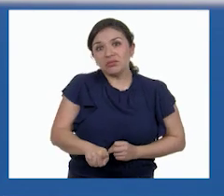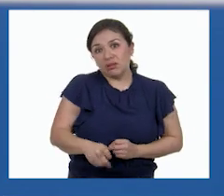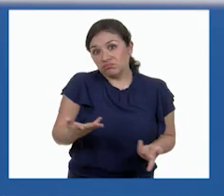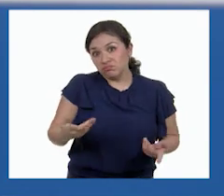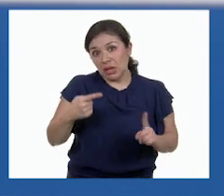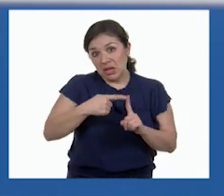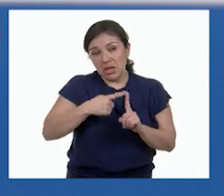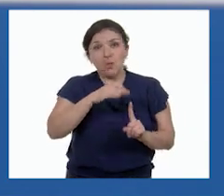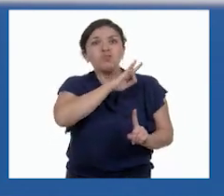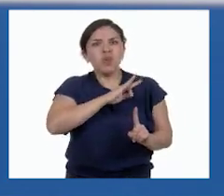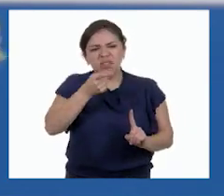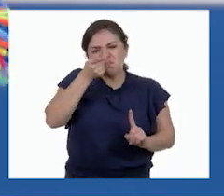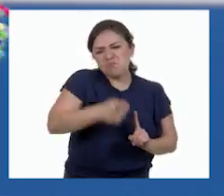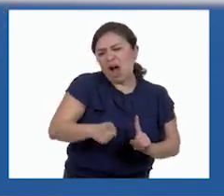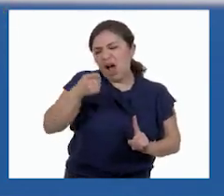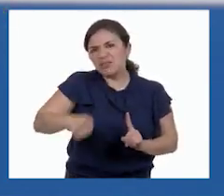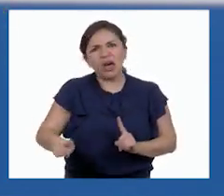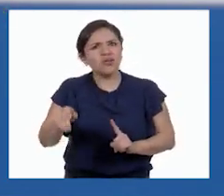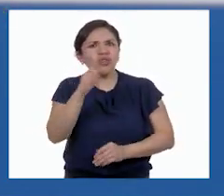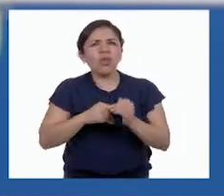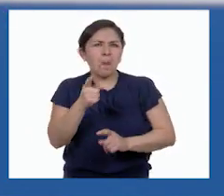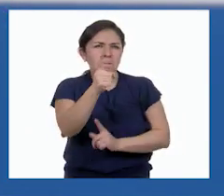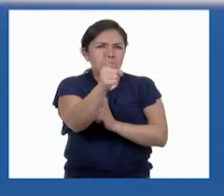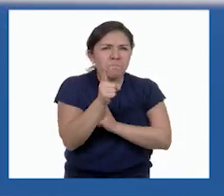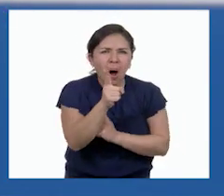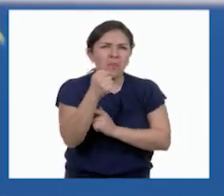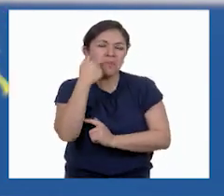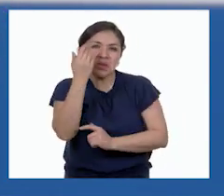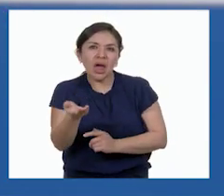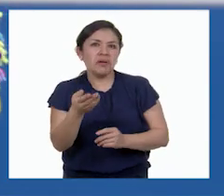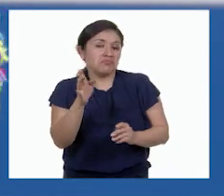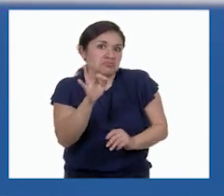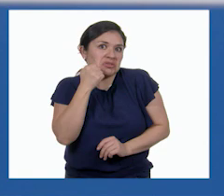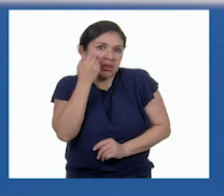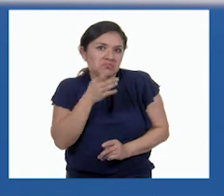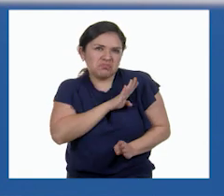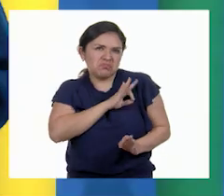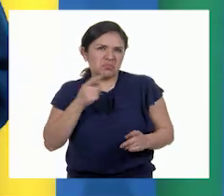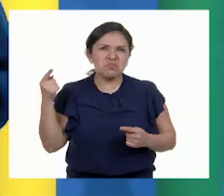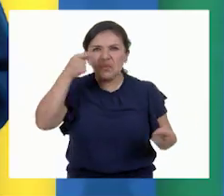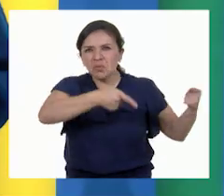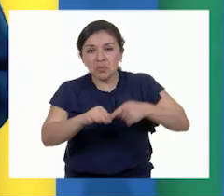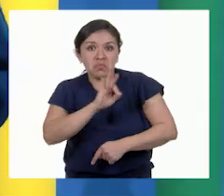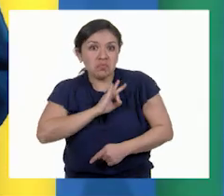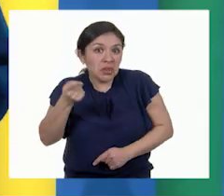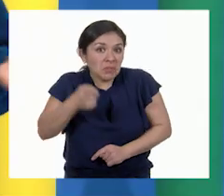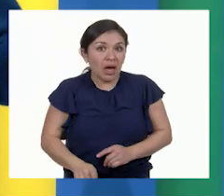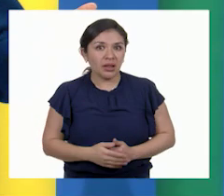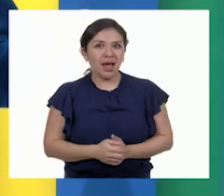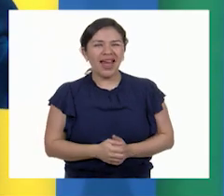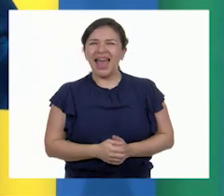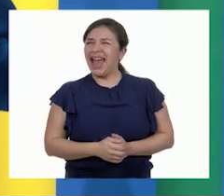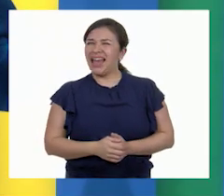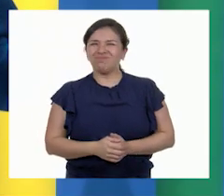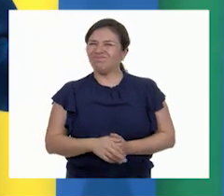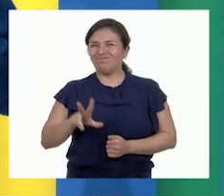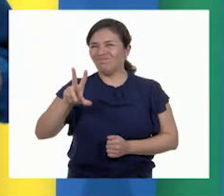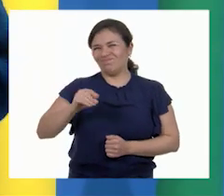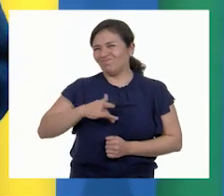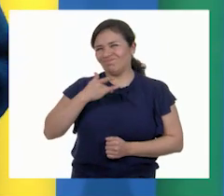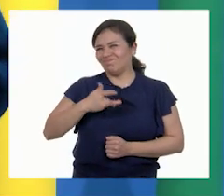Díaz podía mandar todos los cañonazos que quisiera, ¿no? No lo sé,